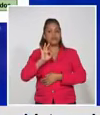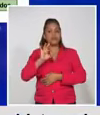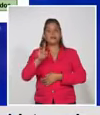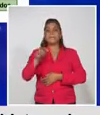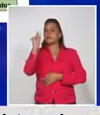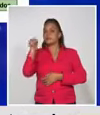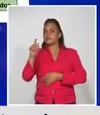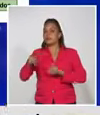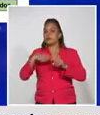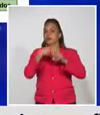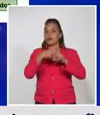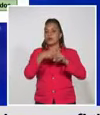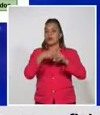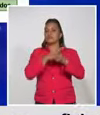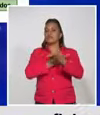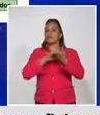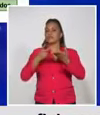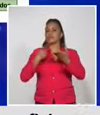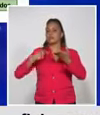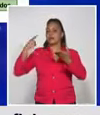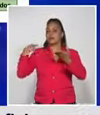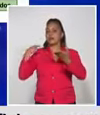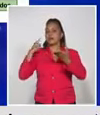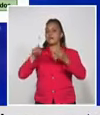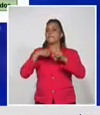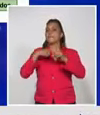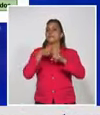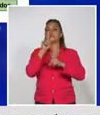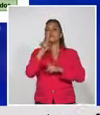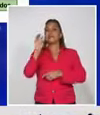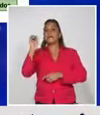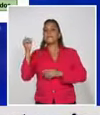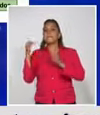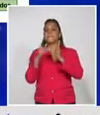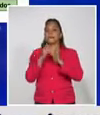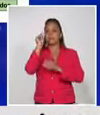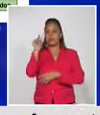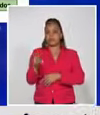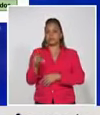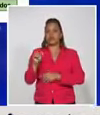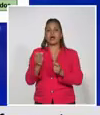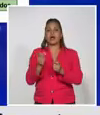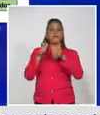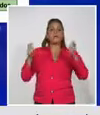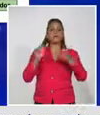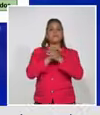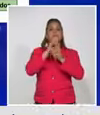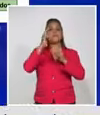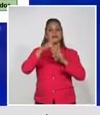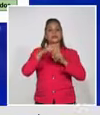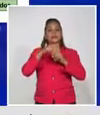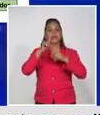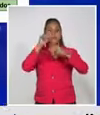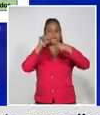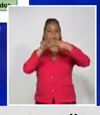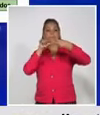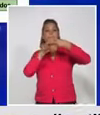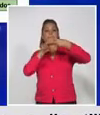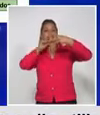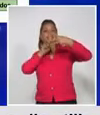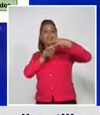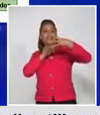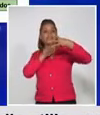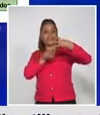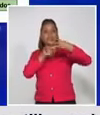en los últimos 15 días por 100.000 habitantes. Incrementa Matanzas y se posiciona en el tercer lugar, dado